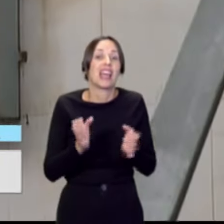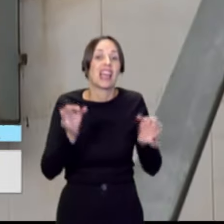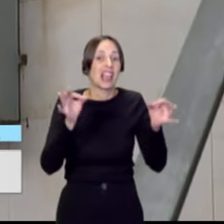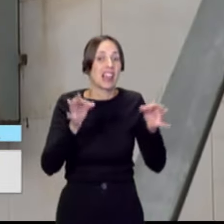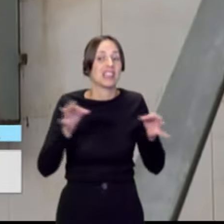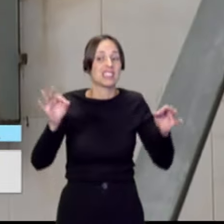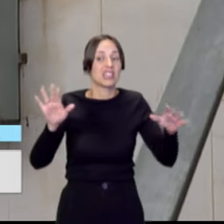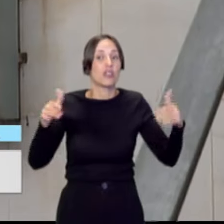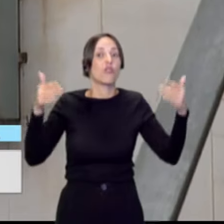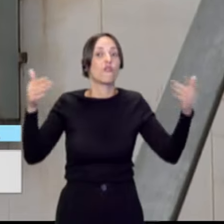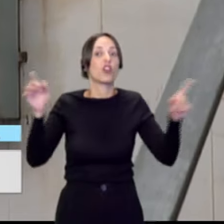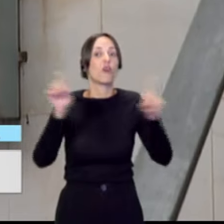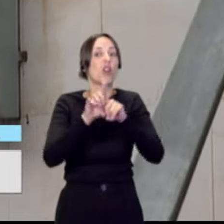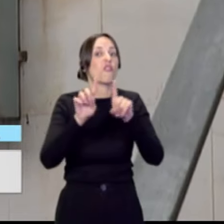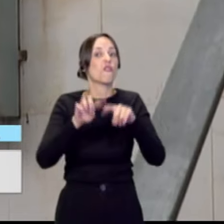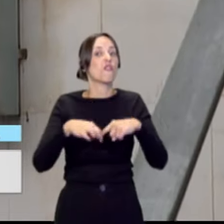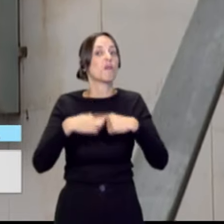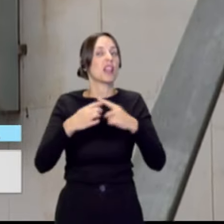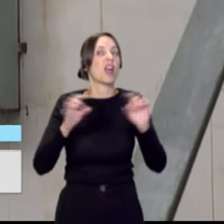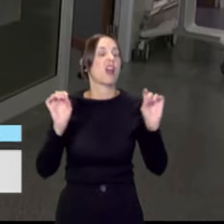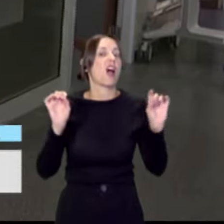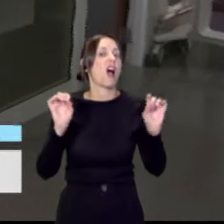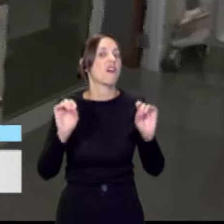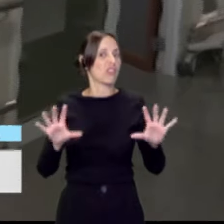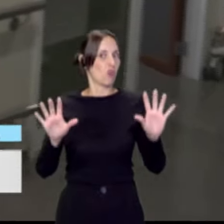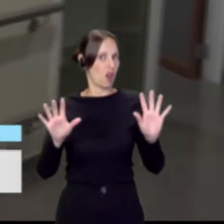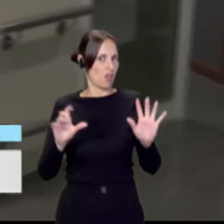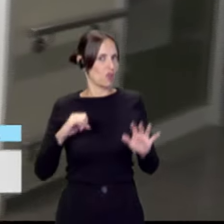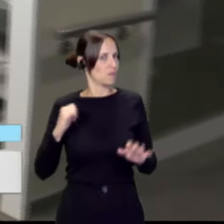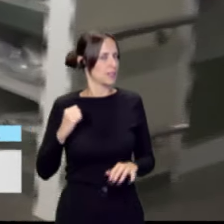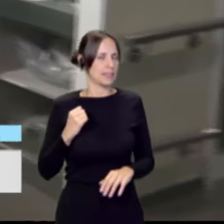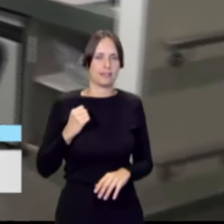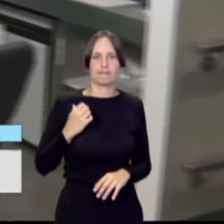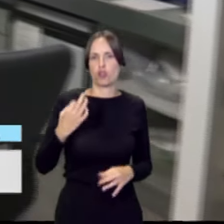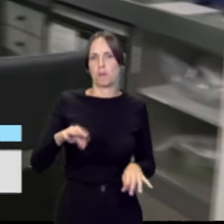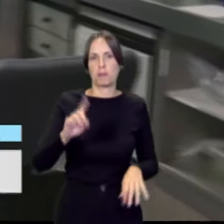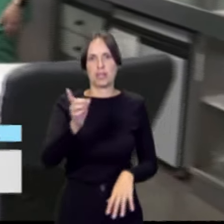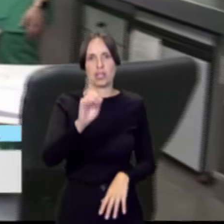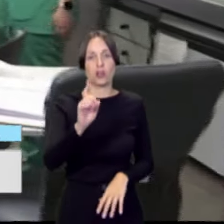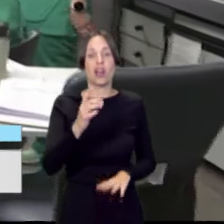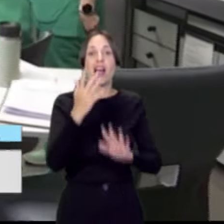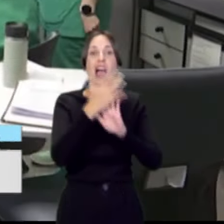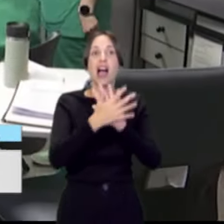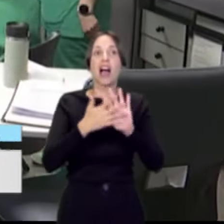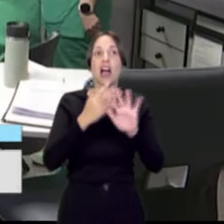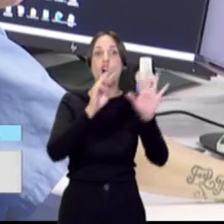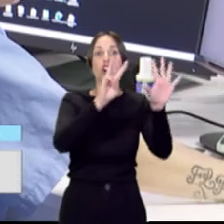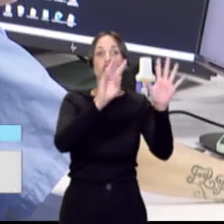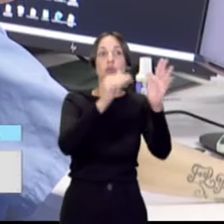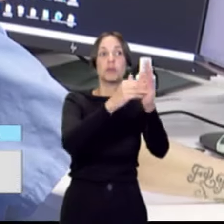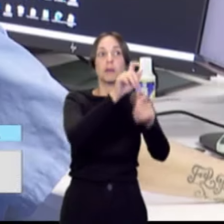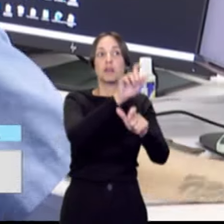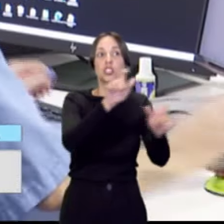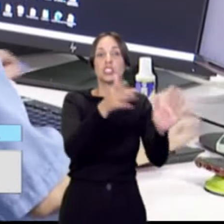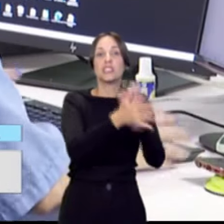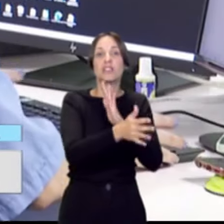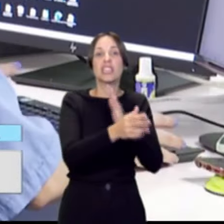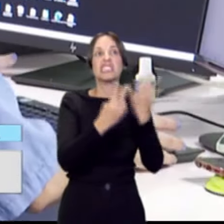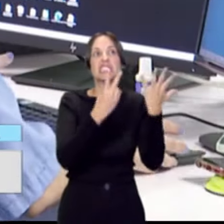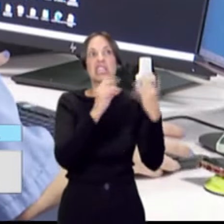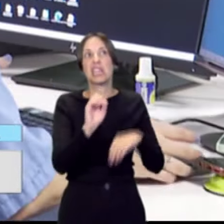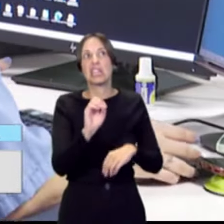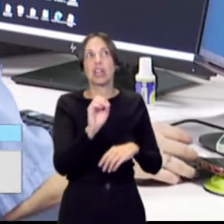en los hospitales. Además, le voy a decir una cosa, estamos hablando de 8.000 personas, yo creo que más del 70-80% de las personas que